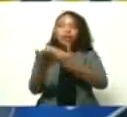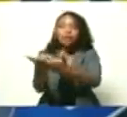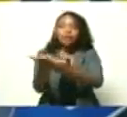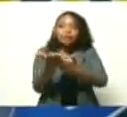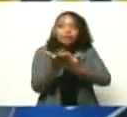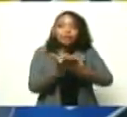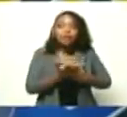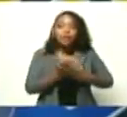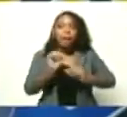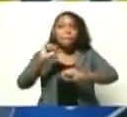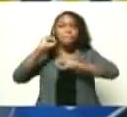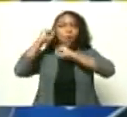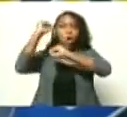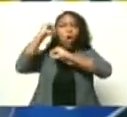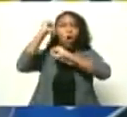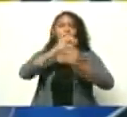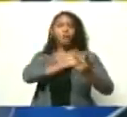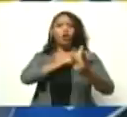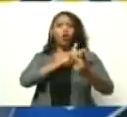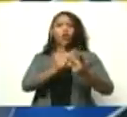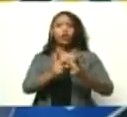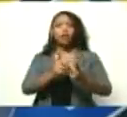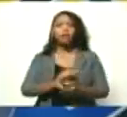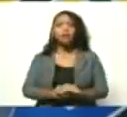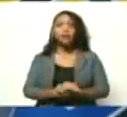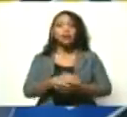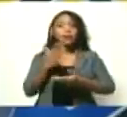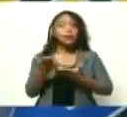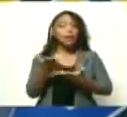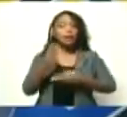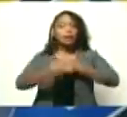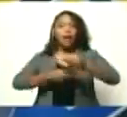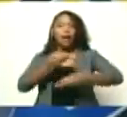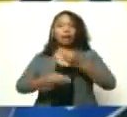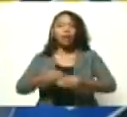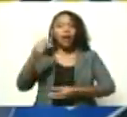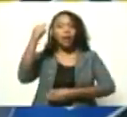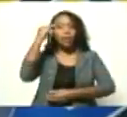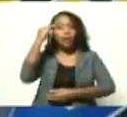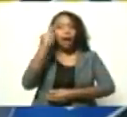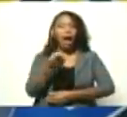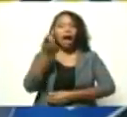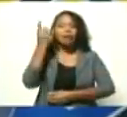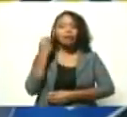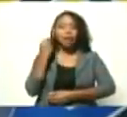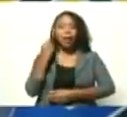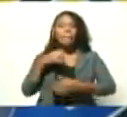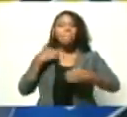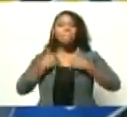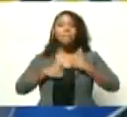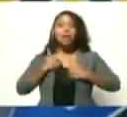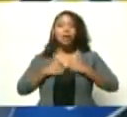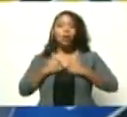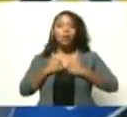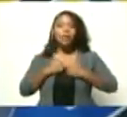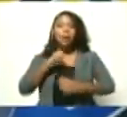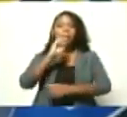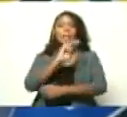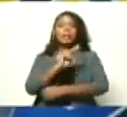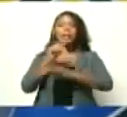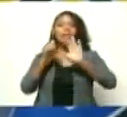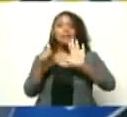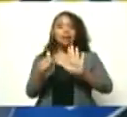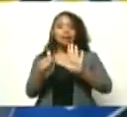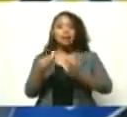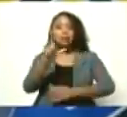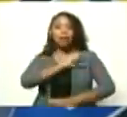de manifestación de voluntad que se realizó el día de ayer, miércoles 26